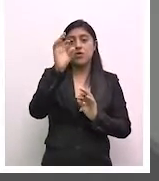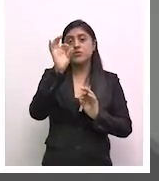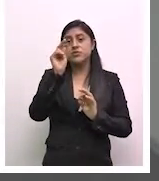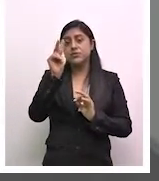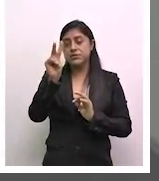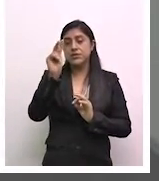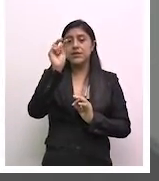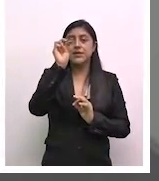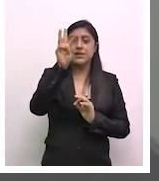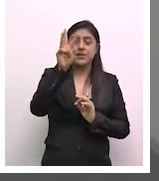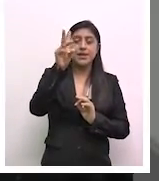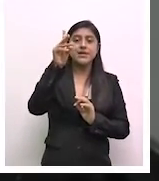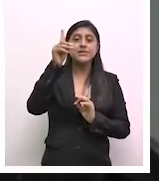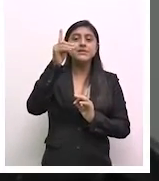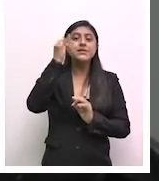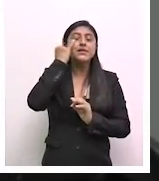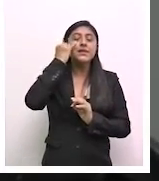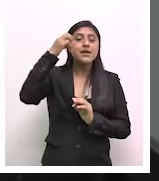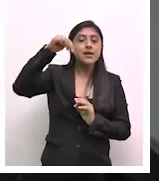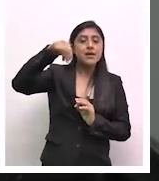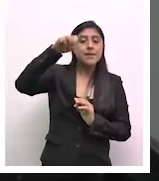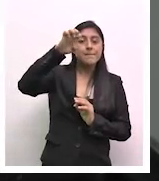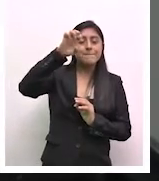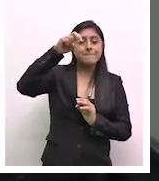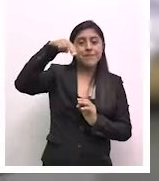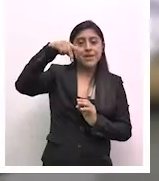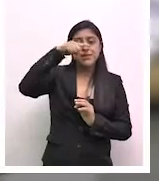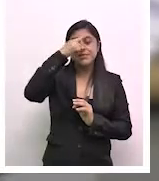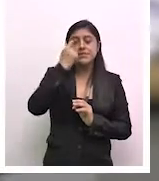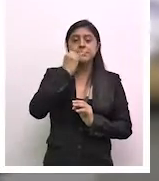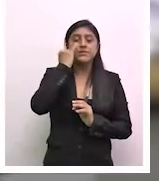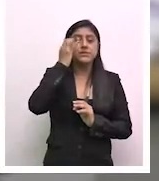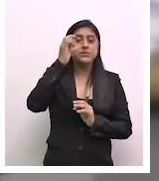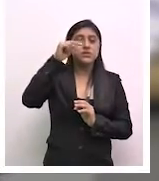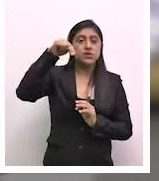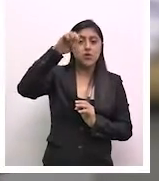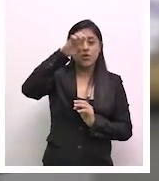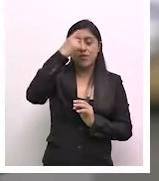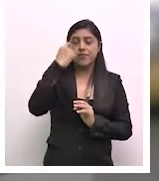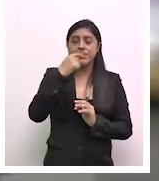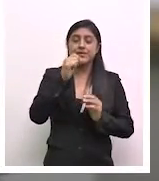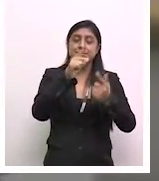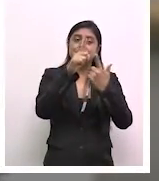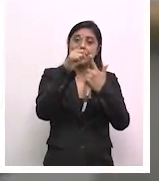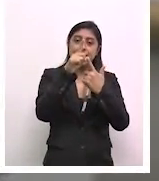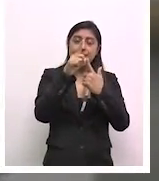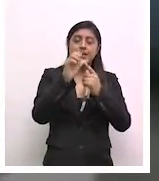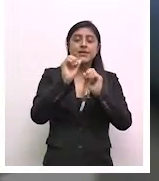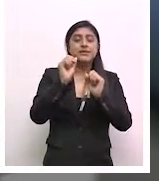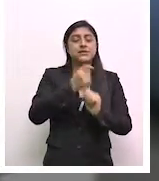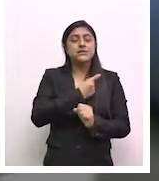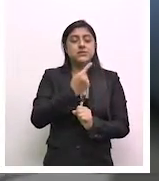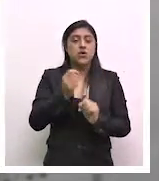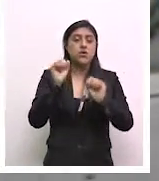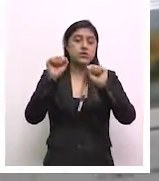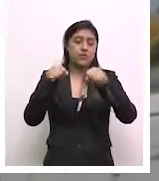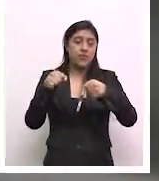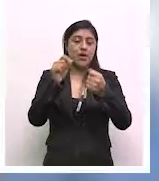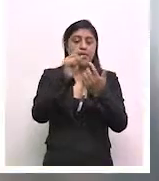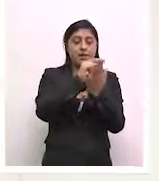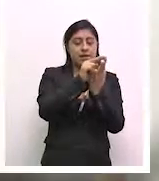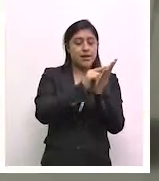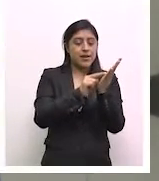láser. Otras imágenes están en 2 y 3 dimensiones. Además, contiene textos pequeños que solo pueden ser leídos con